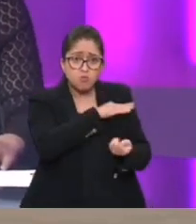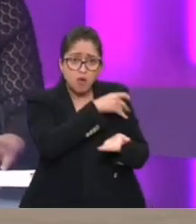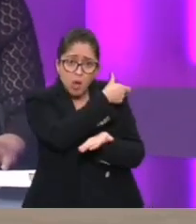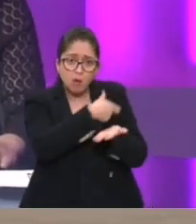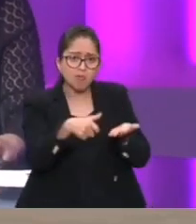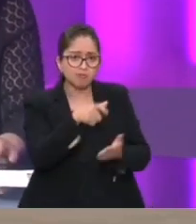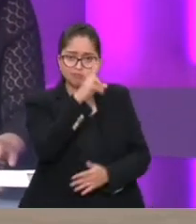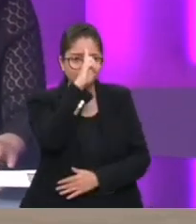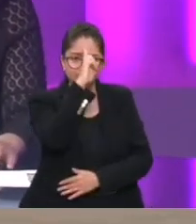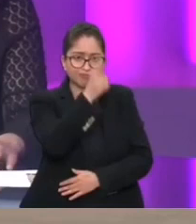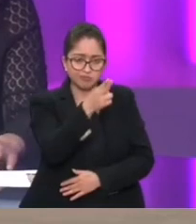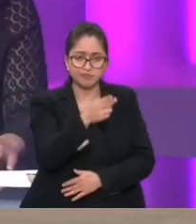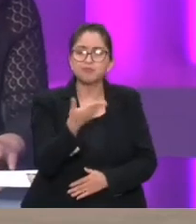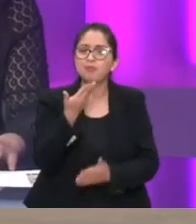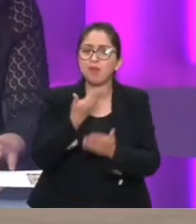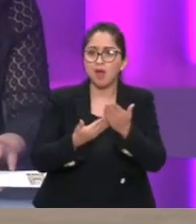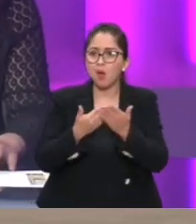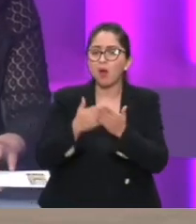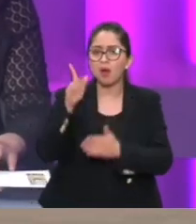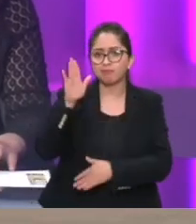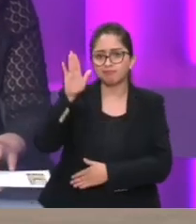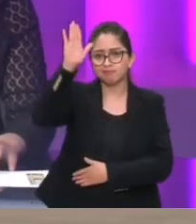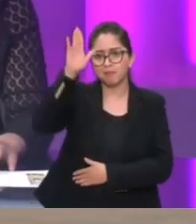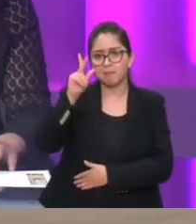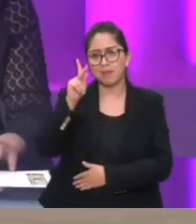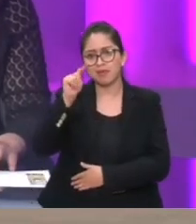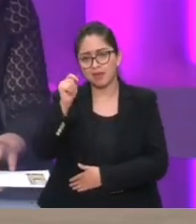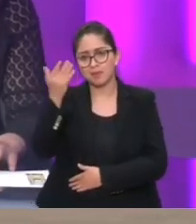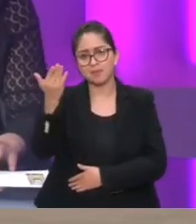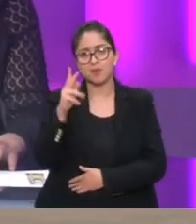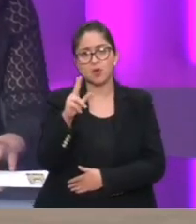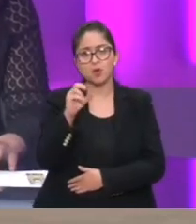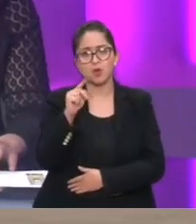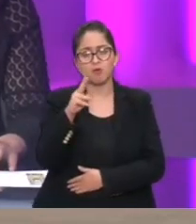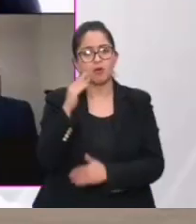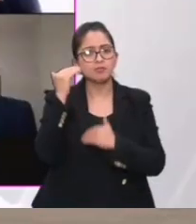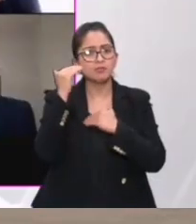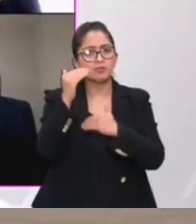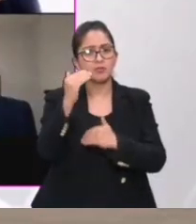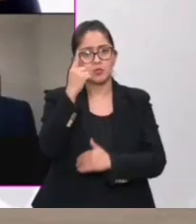una petición de la palabra del PT, entonces si quiere vamos con usted, Rodolfo Ondarza, hasta por un minuto.